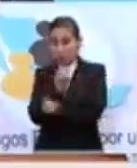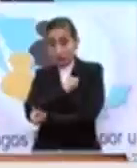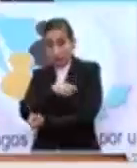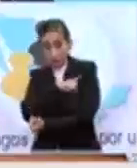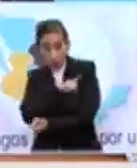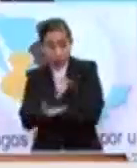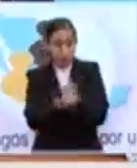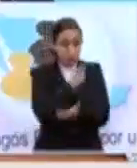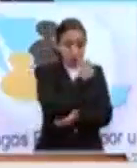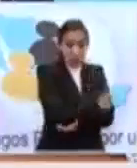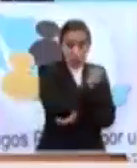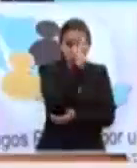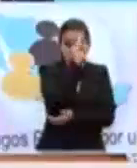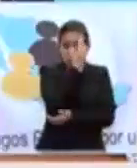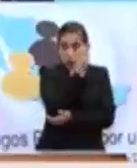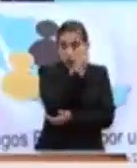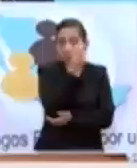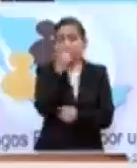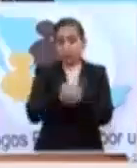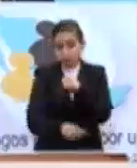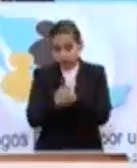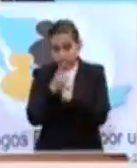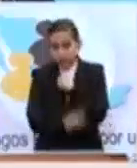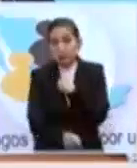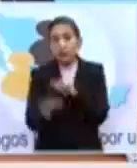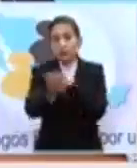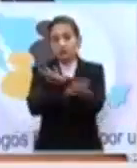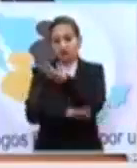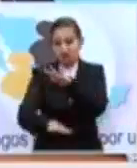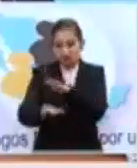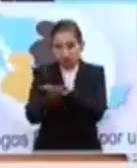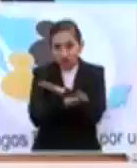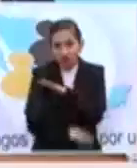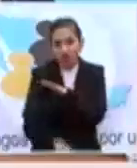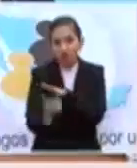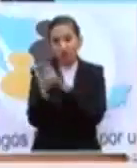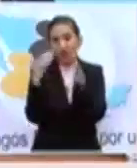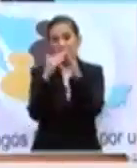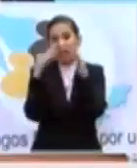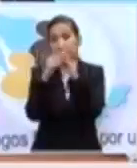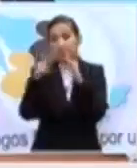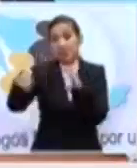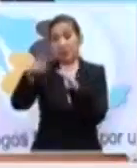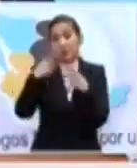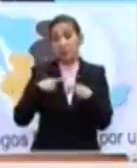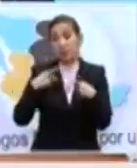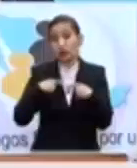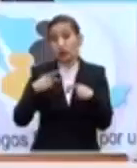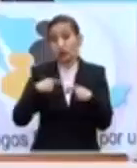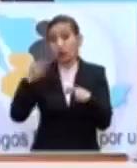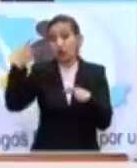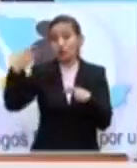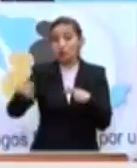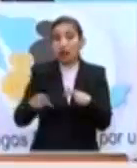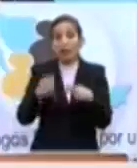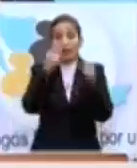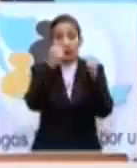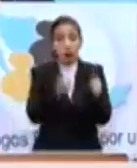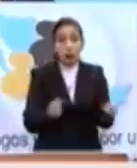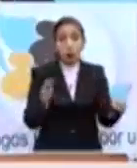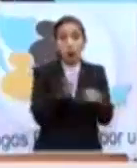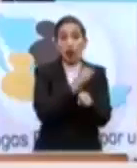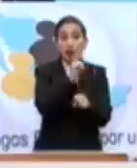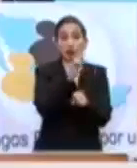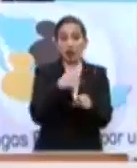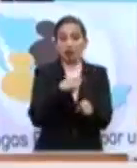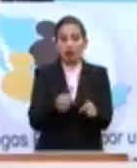la de la pensión universal, va a afectar los fondos de vivienda de los trabajadores. El diseño del seguro de desempleo es